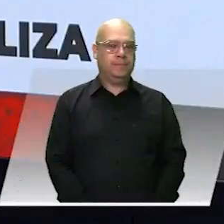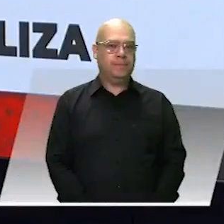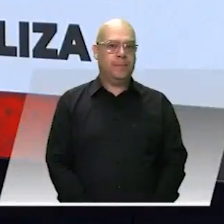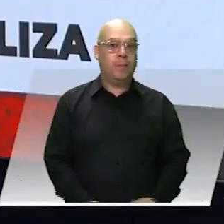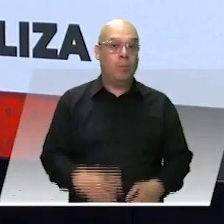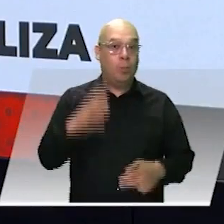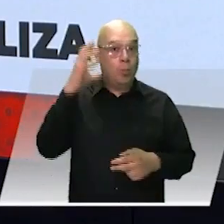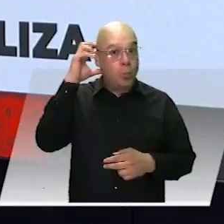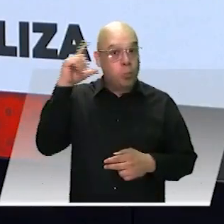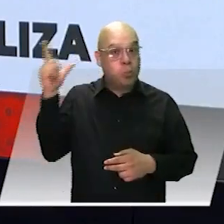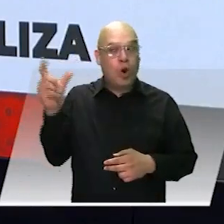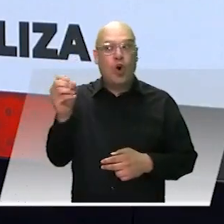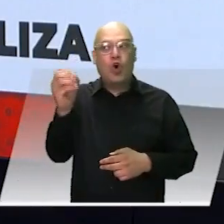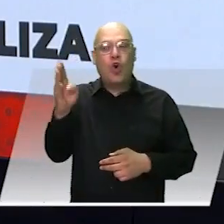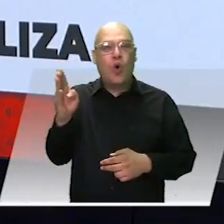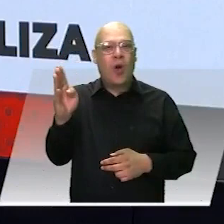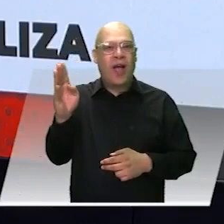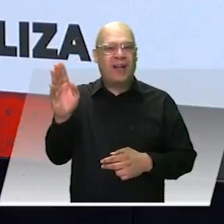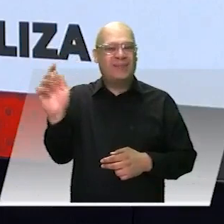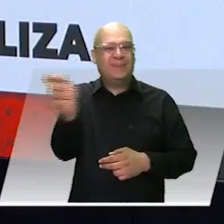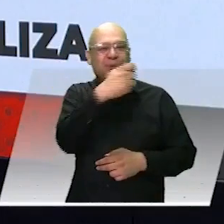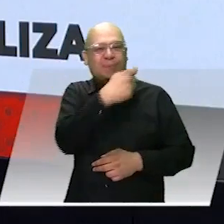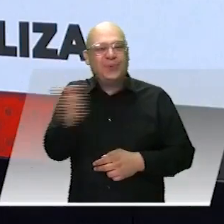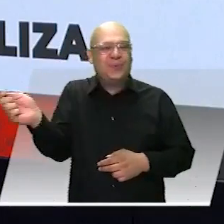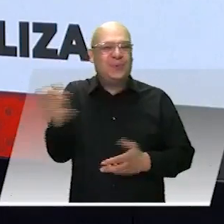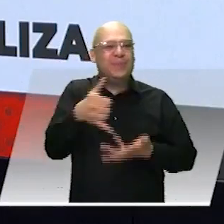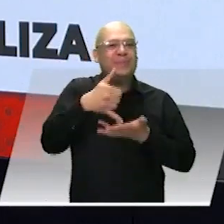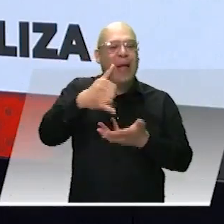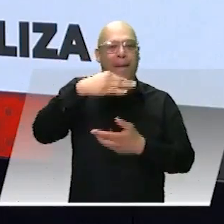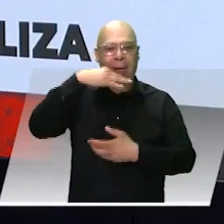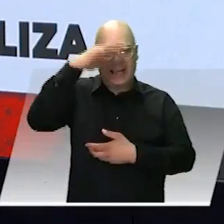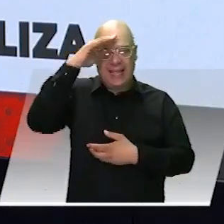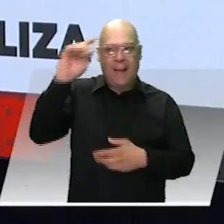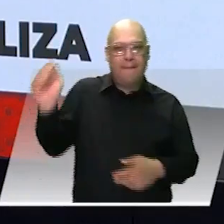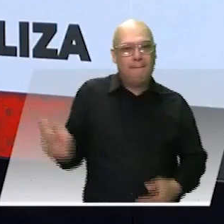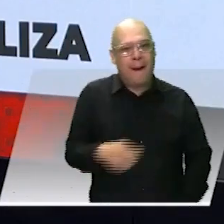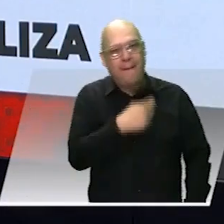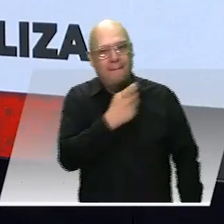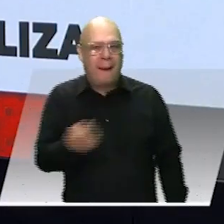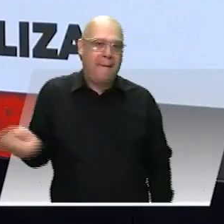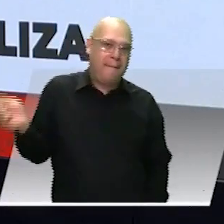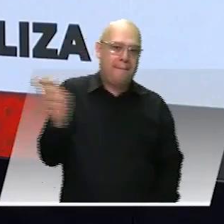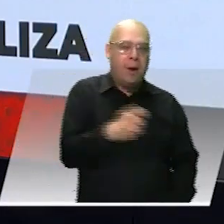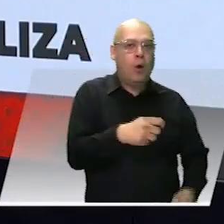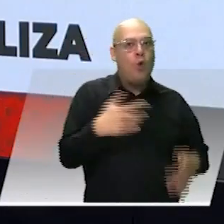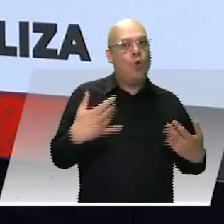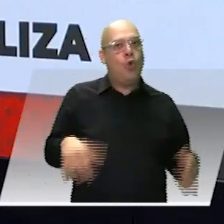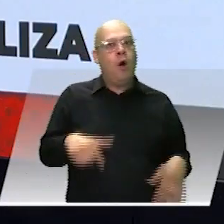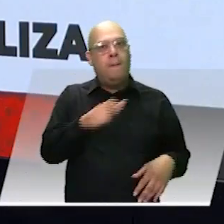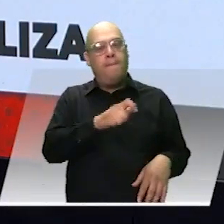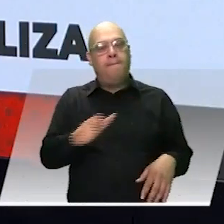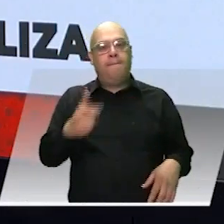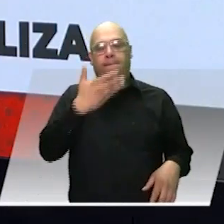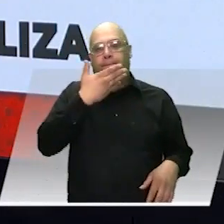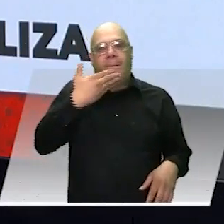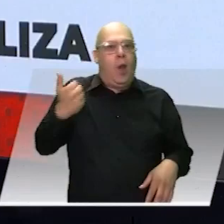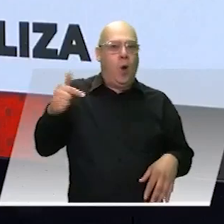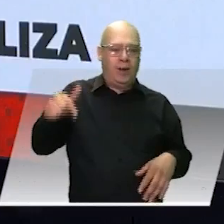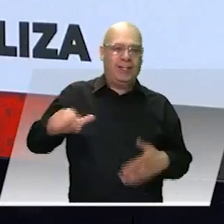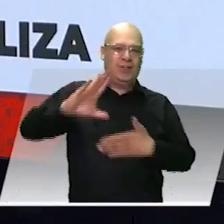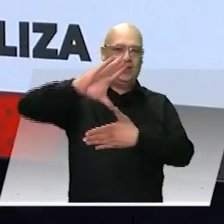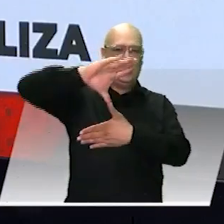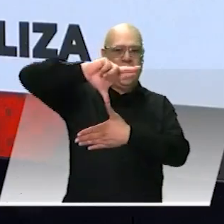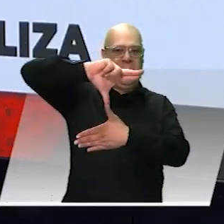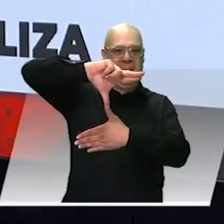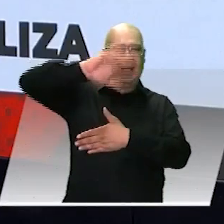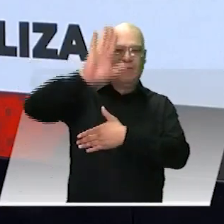el Club Campestre finaliza la Copa Ciudad de Medellín de tenis de campo que reúne a los mejores jugadores juveniles de Sudamérica. Los locales